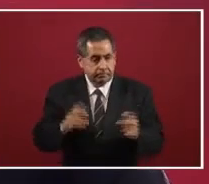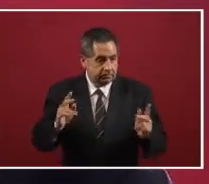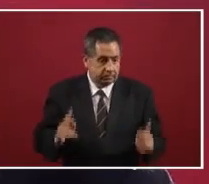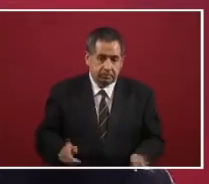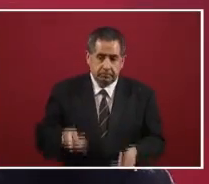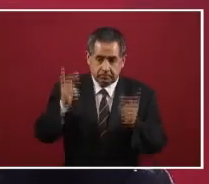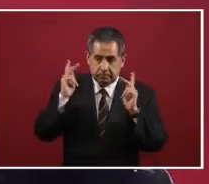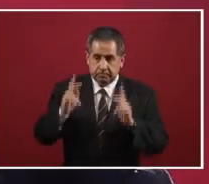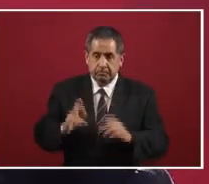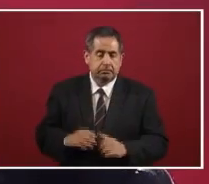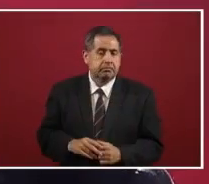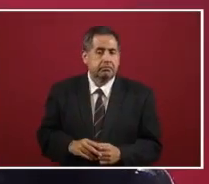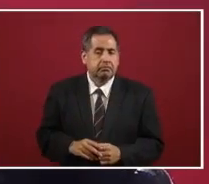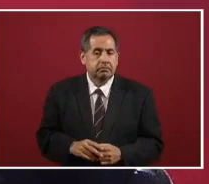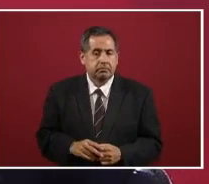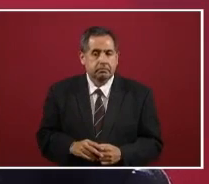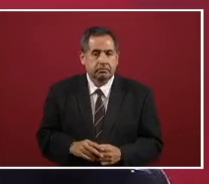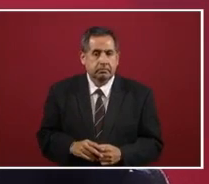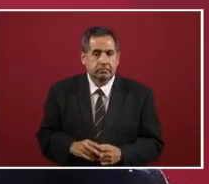venderla,